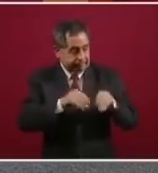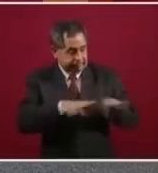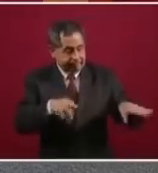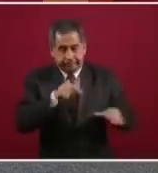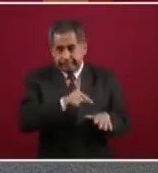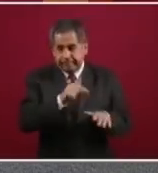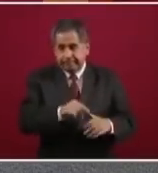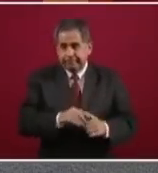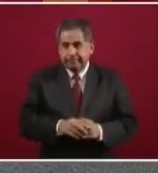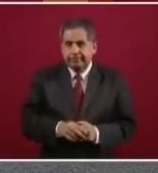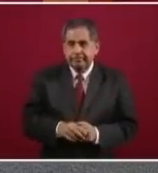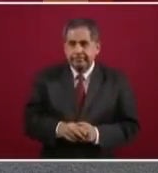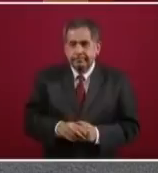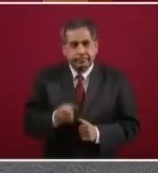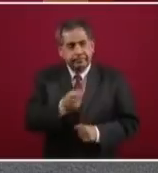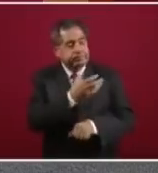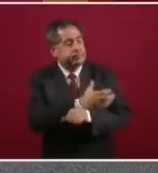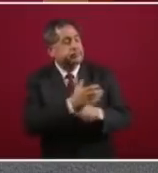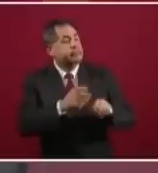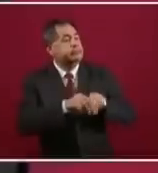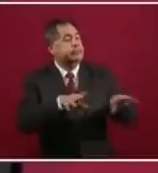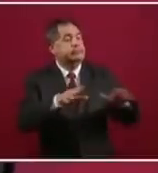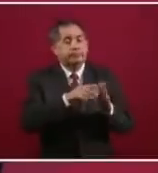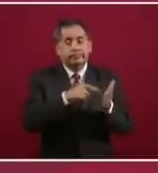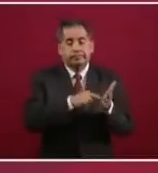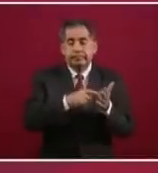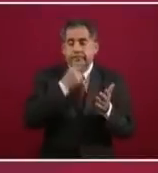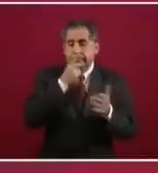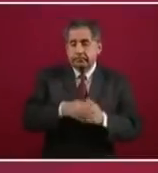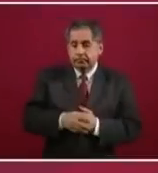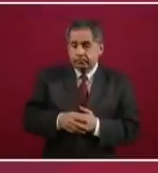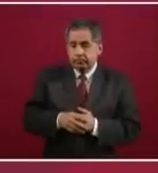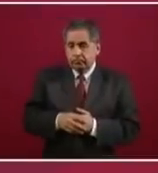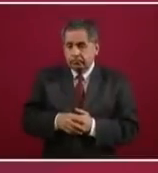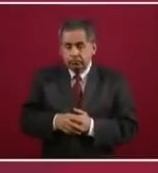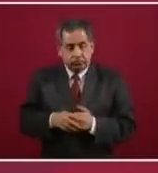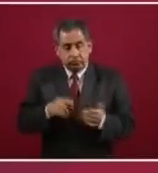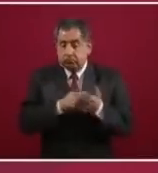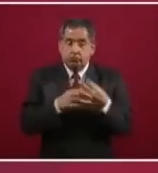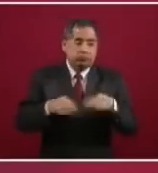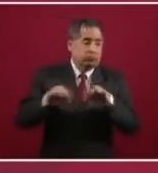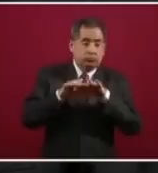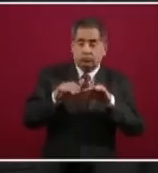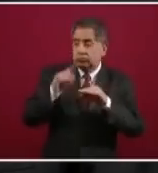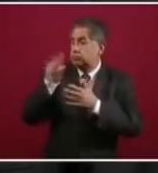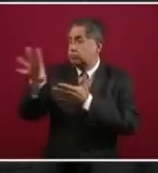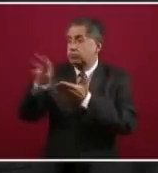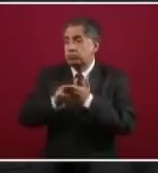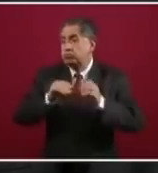los compañeros periodistas, decían, la nota es la nota.